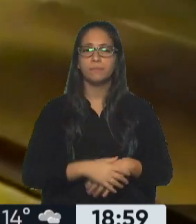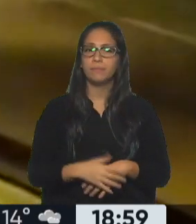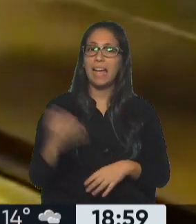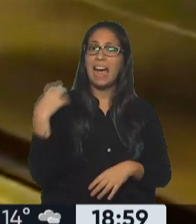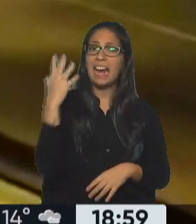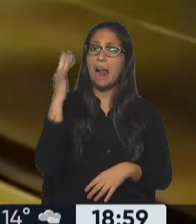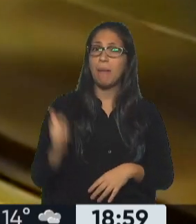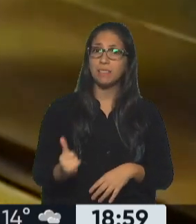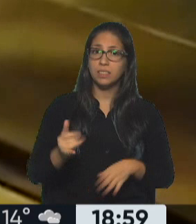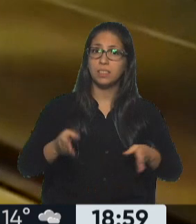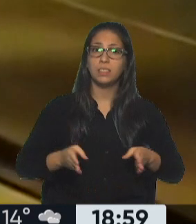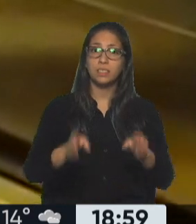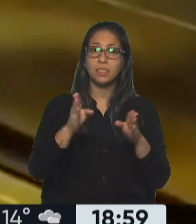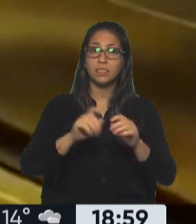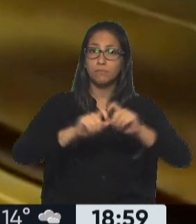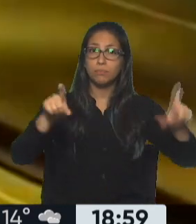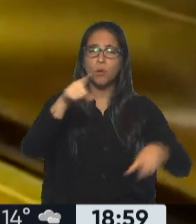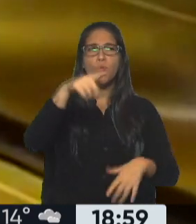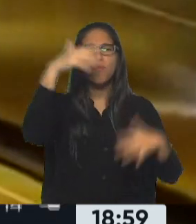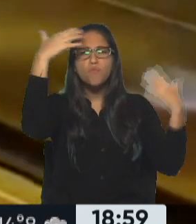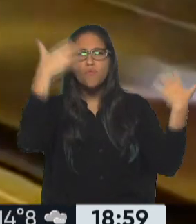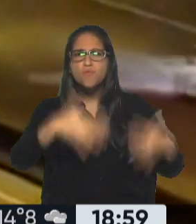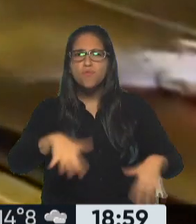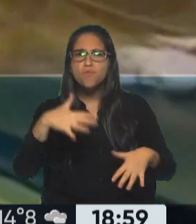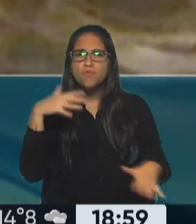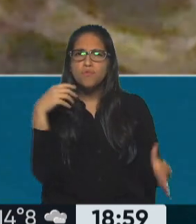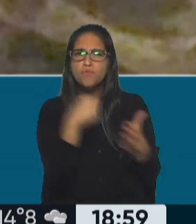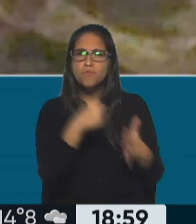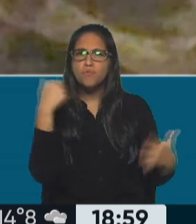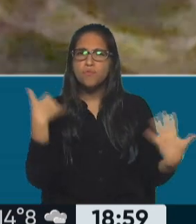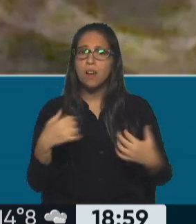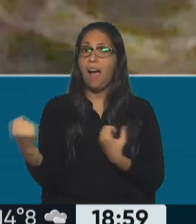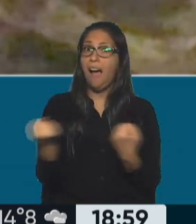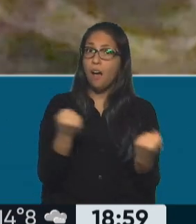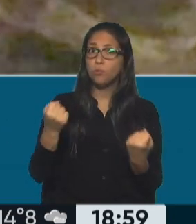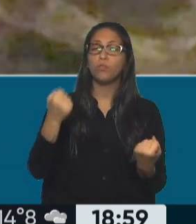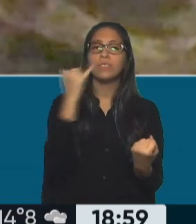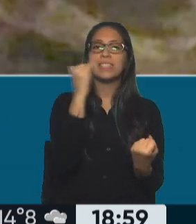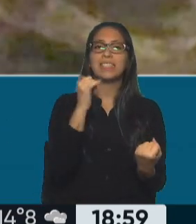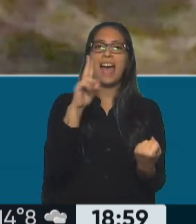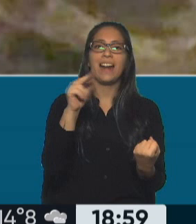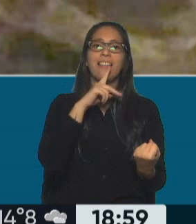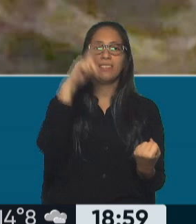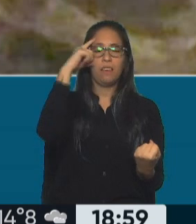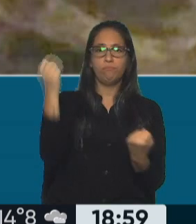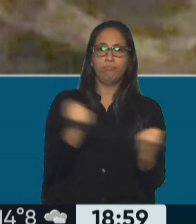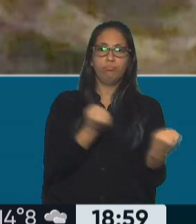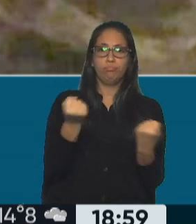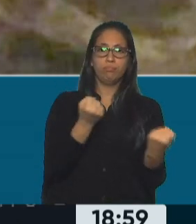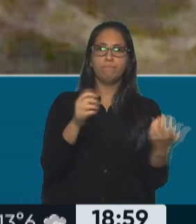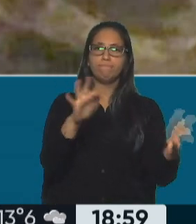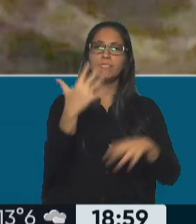paz que ves ahí es el automóvil que conducía en nahuel Zárate en aproximadamente